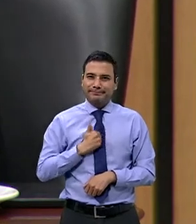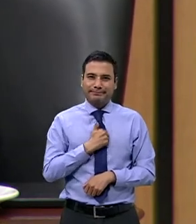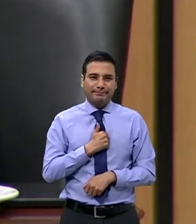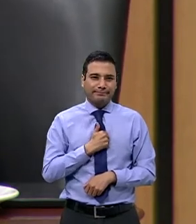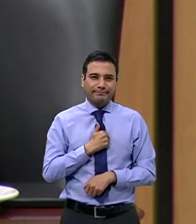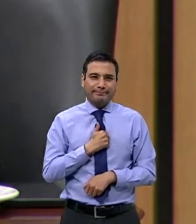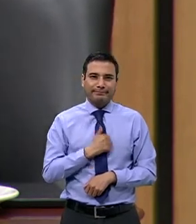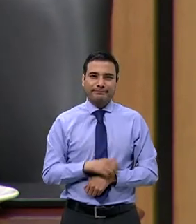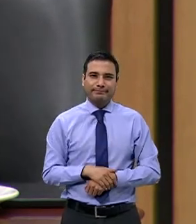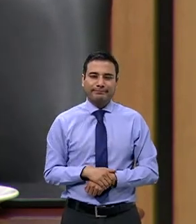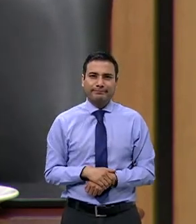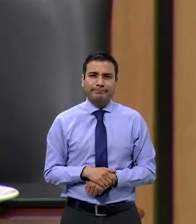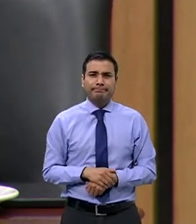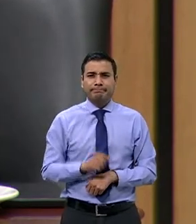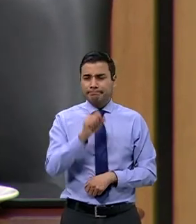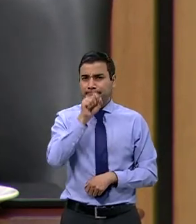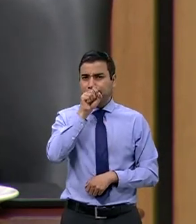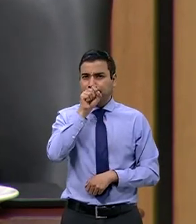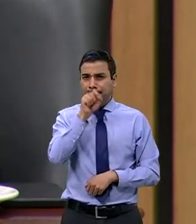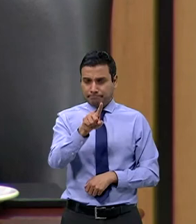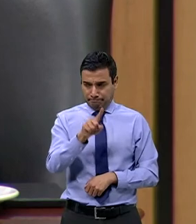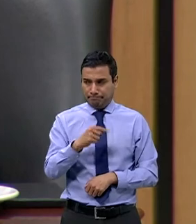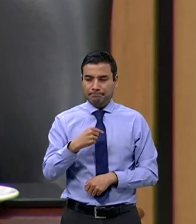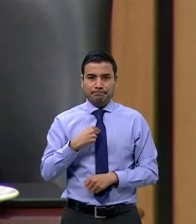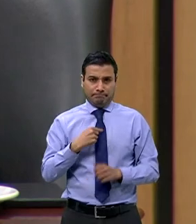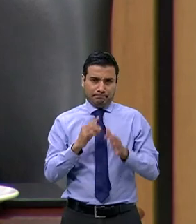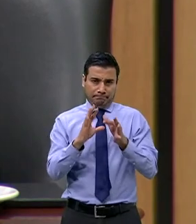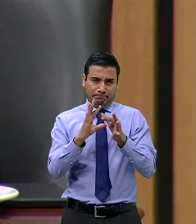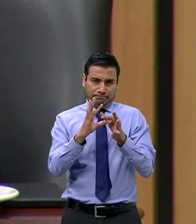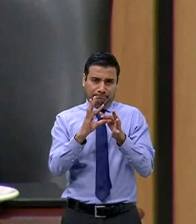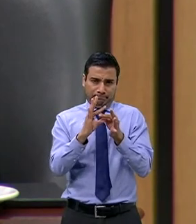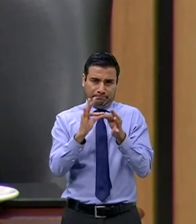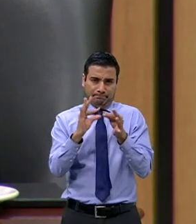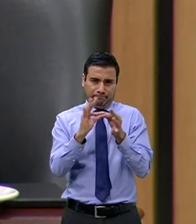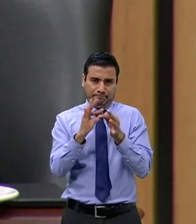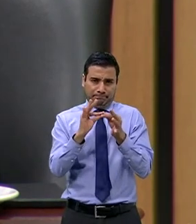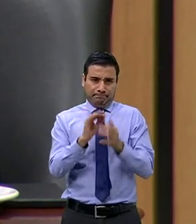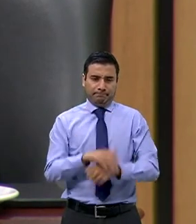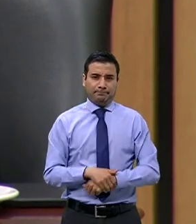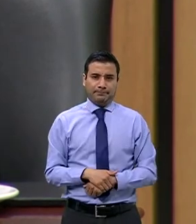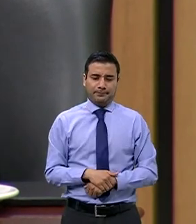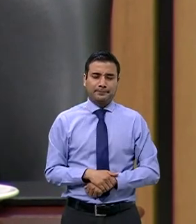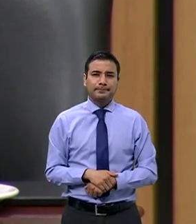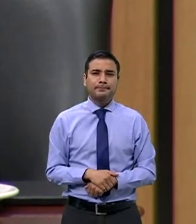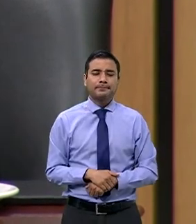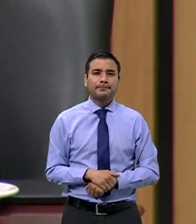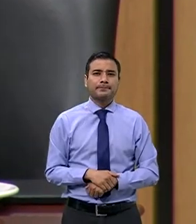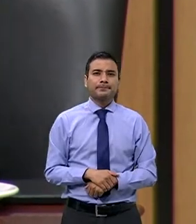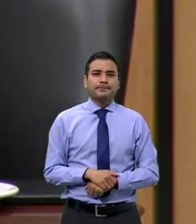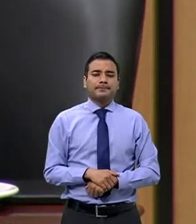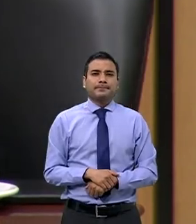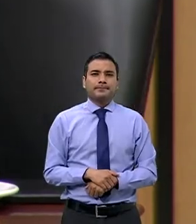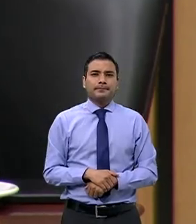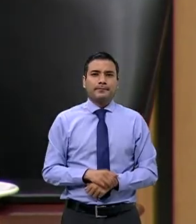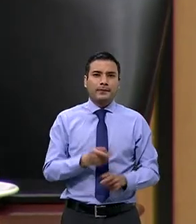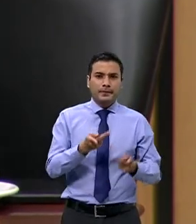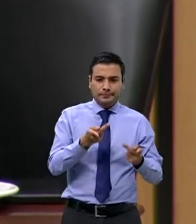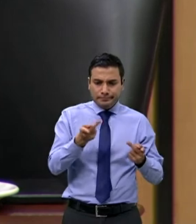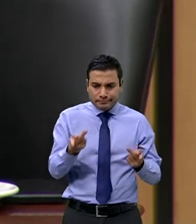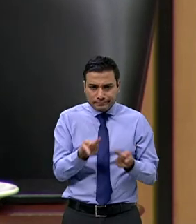hay que decir también que lo único que se satisface con este ejercicio